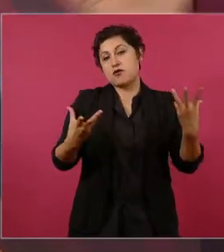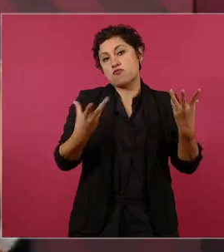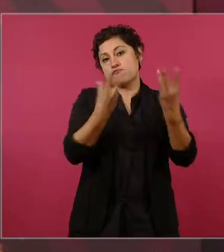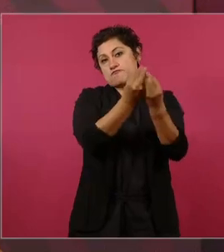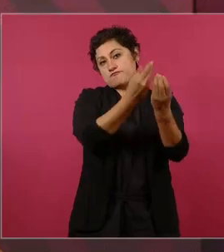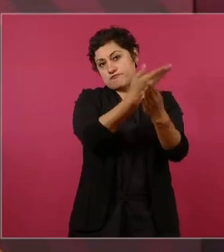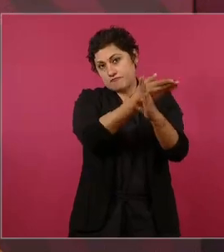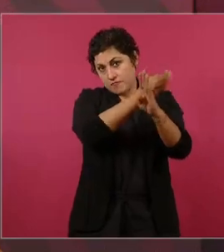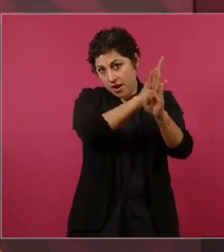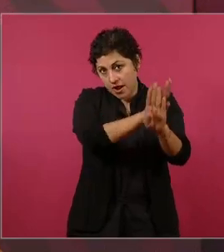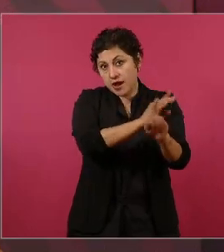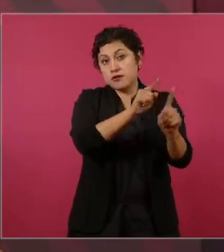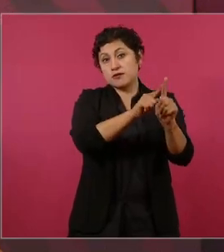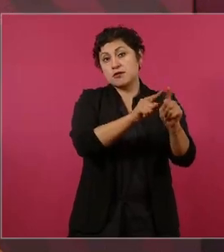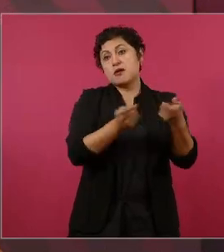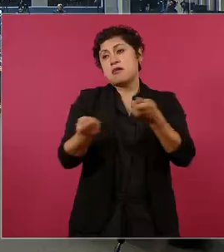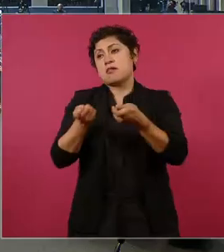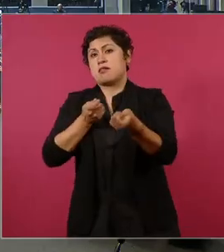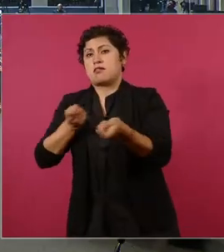Hacienda,